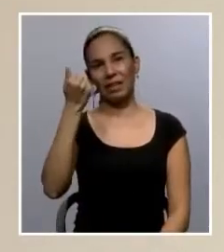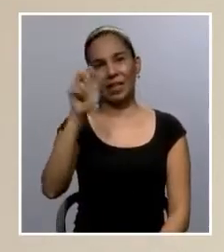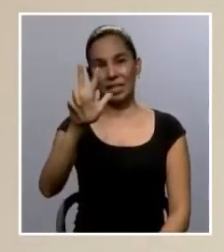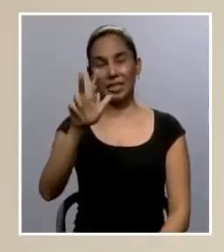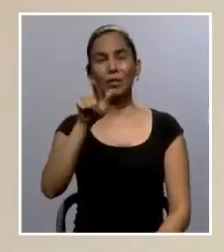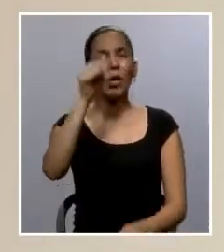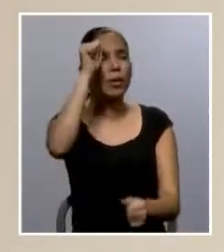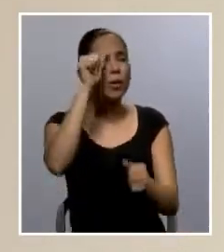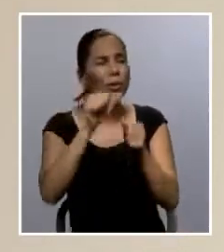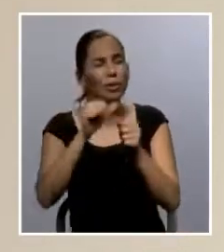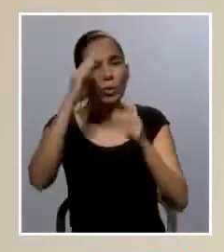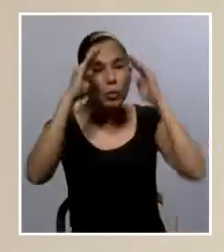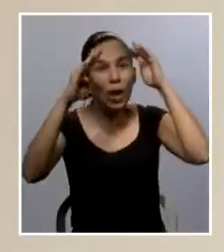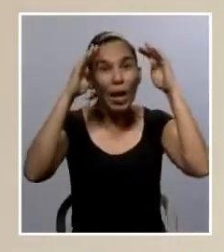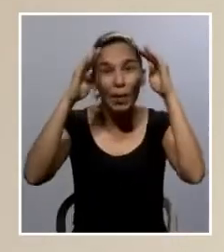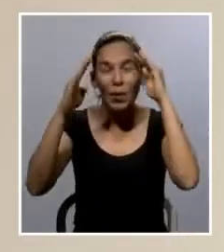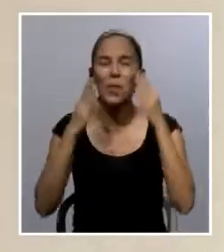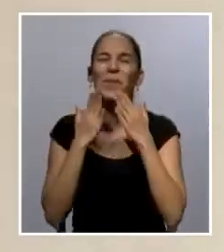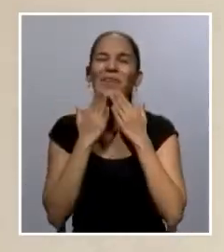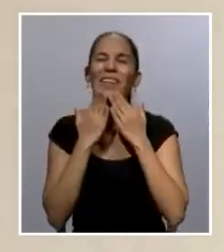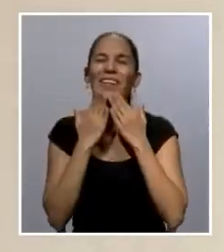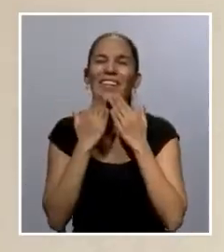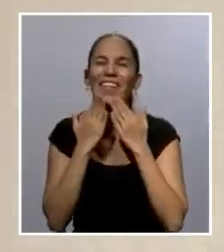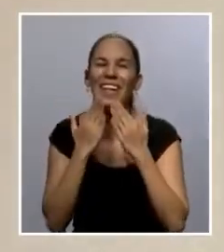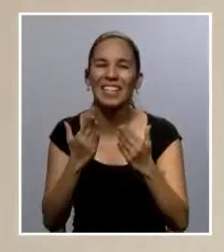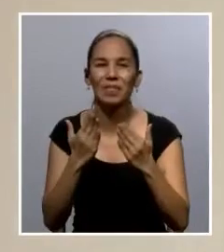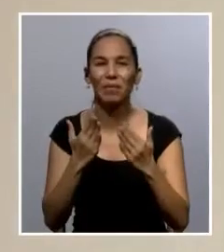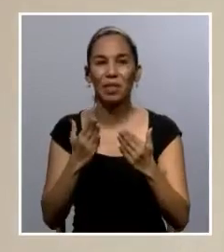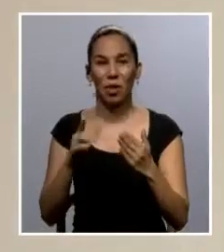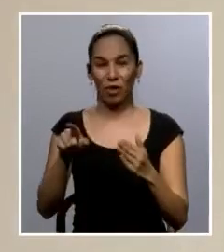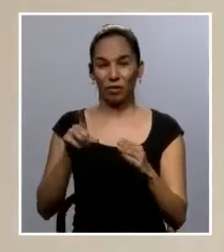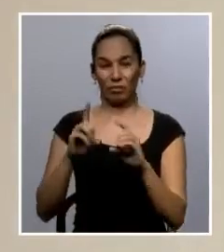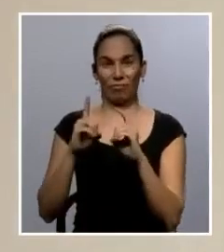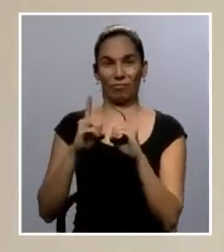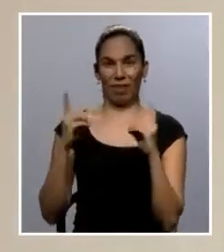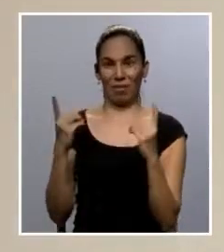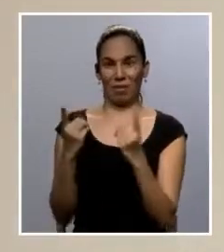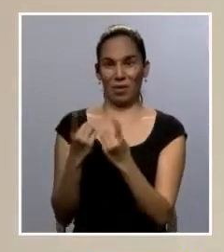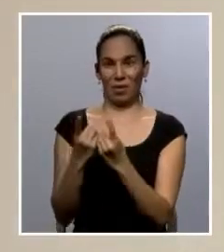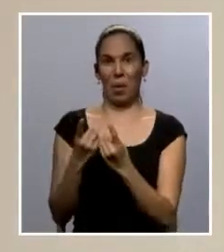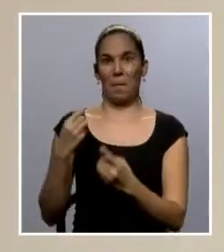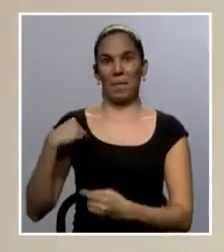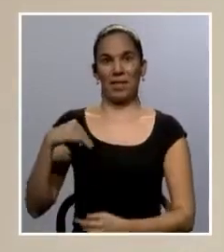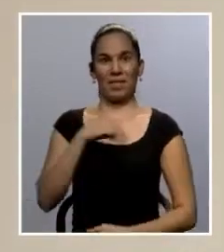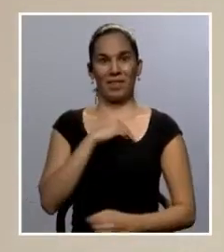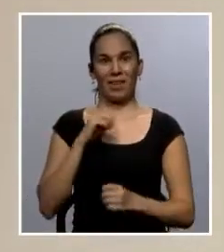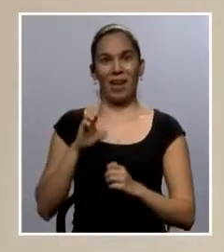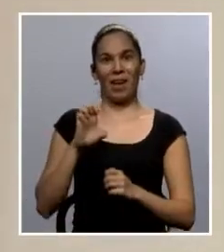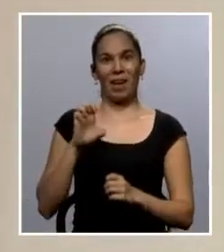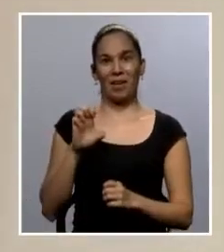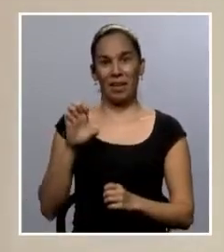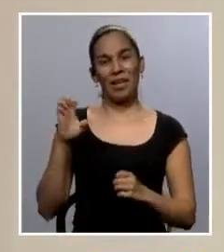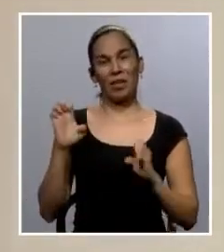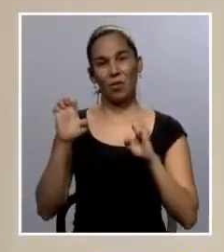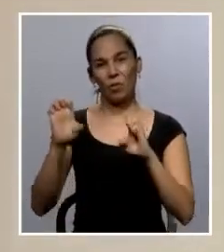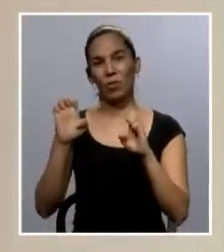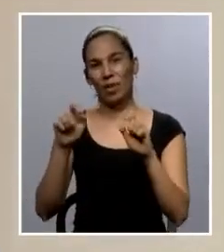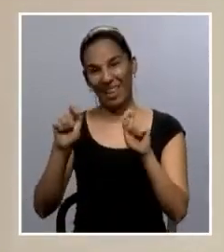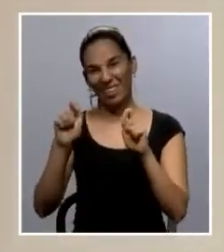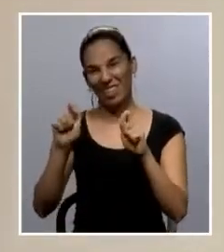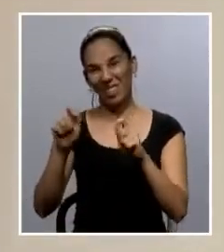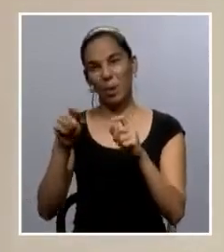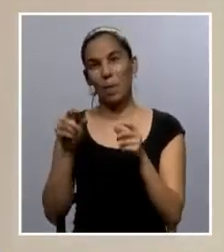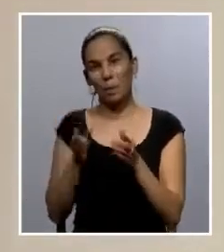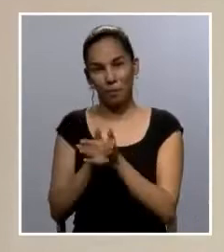recordamos también un saludo y un agradecimiento al despacho de nuestra ministra de Educación y el esfuerzo que hace desde